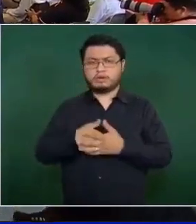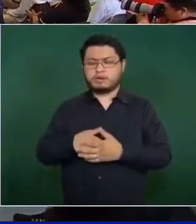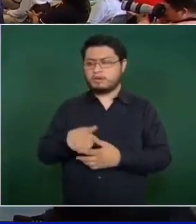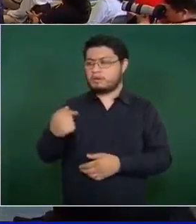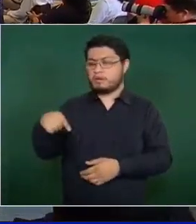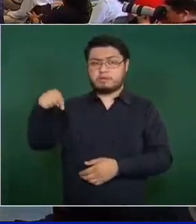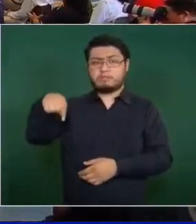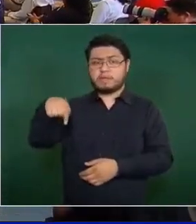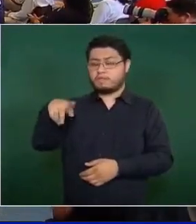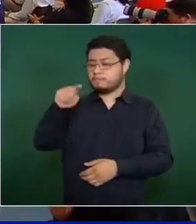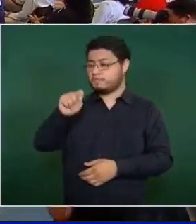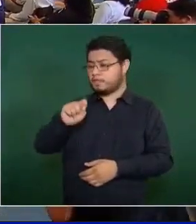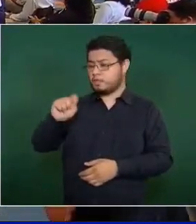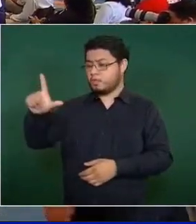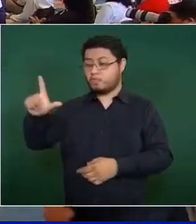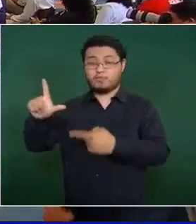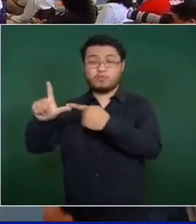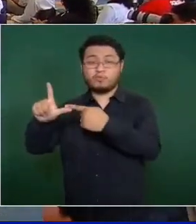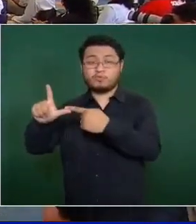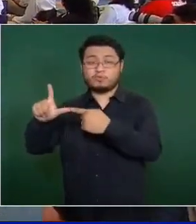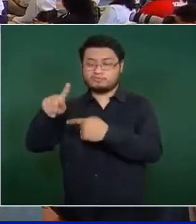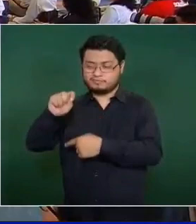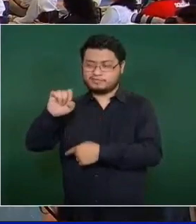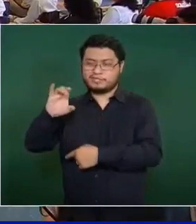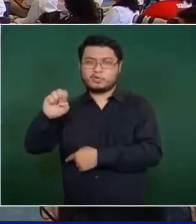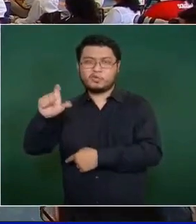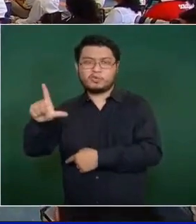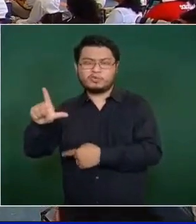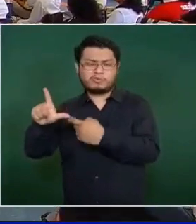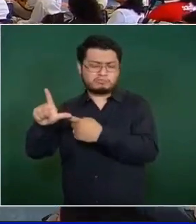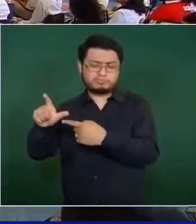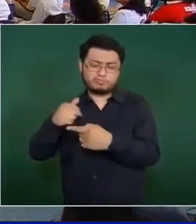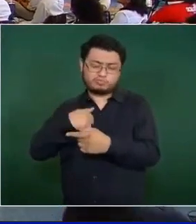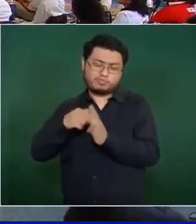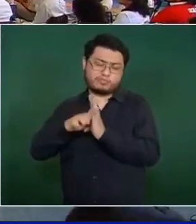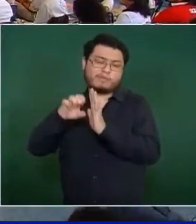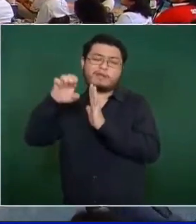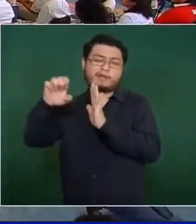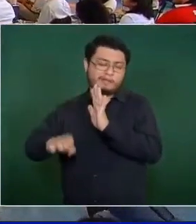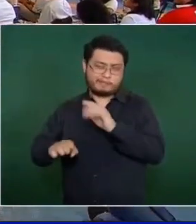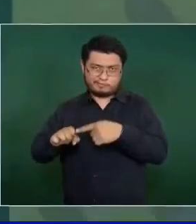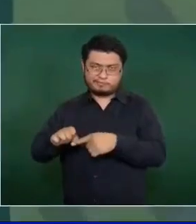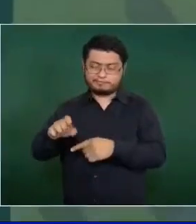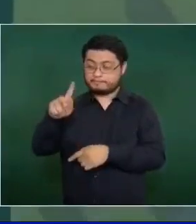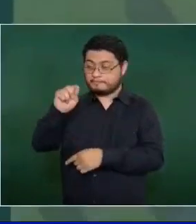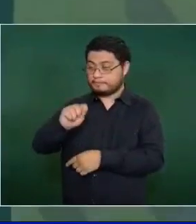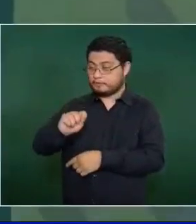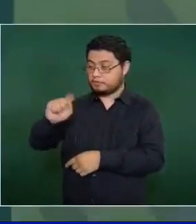Ticul, que no tiene nada que ver con la situación actual,